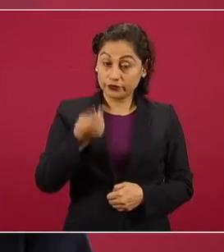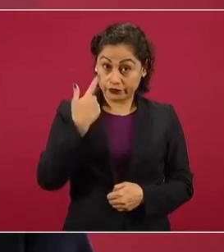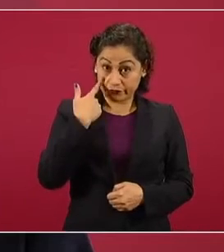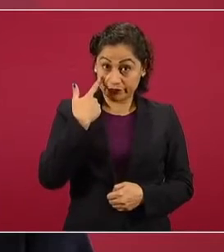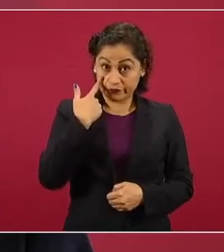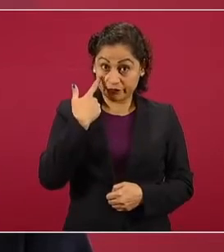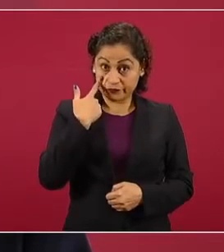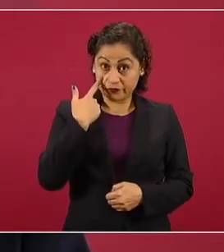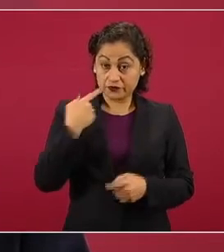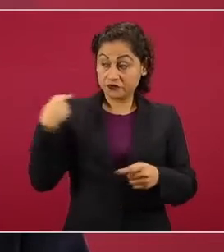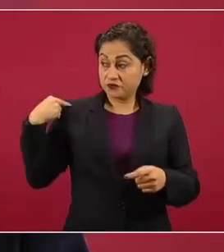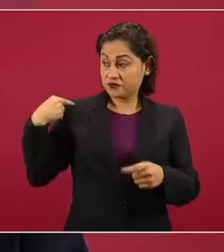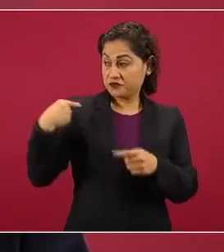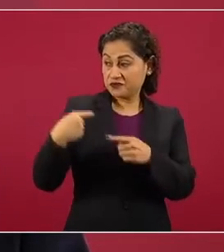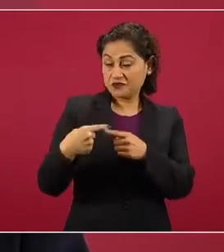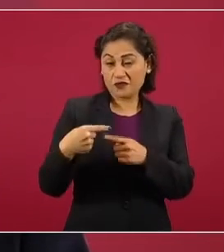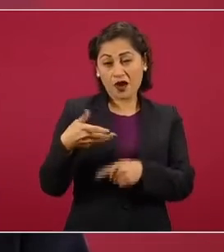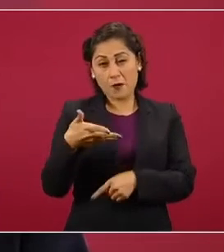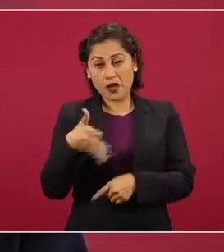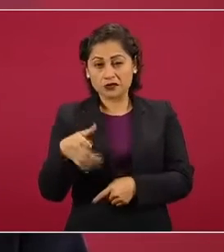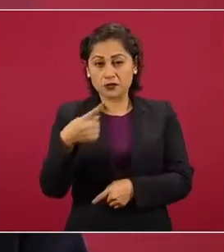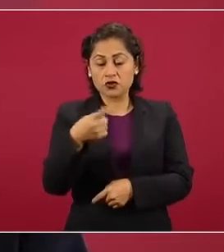de cerca de 150 años